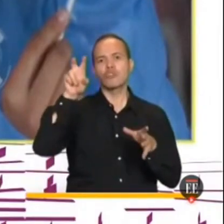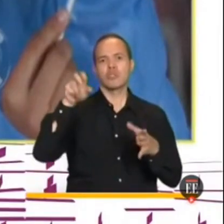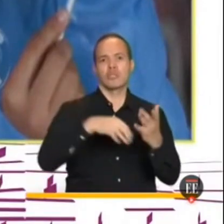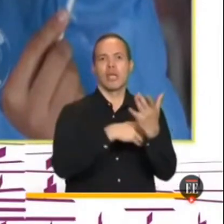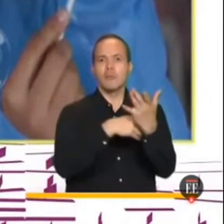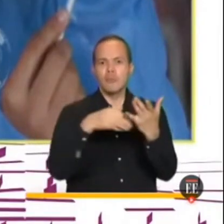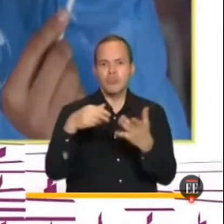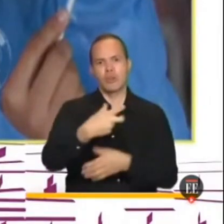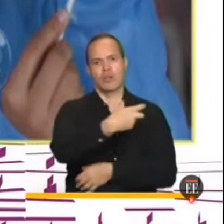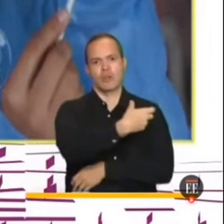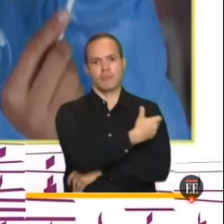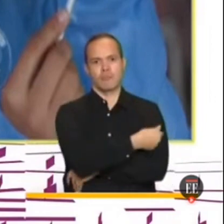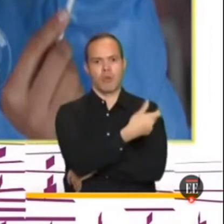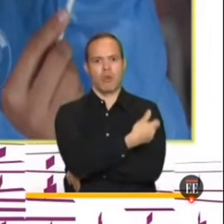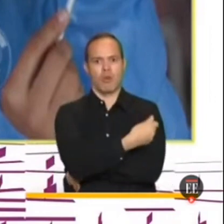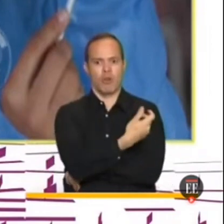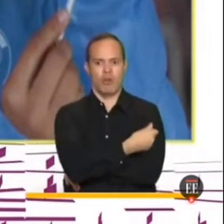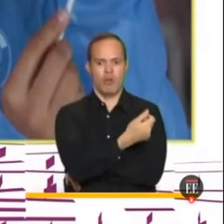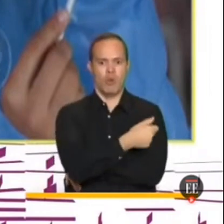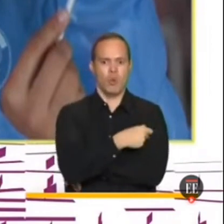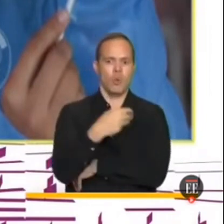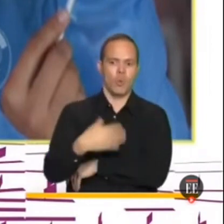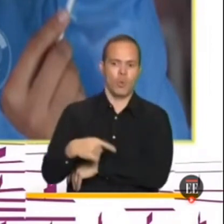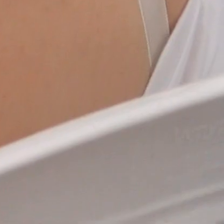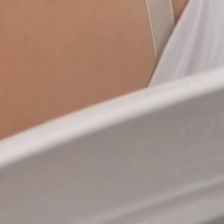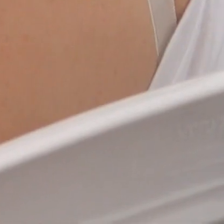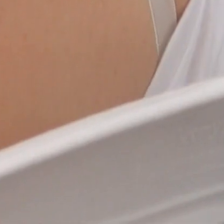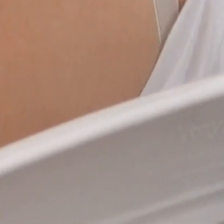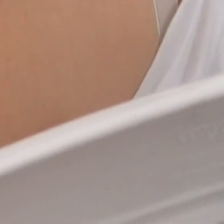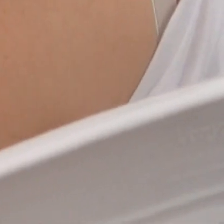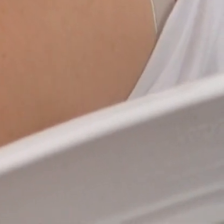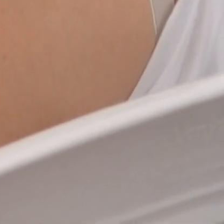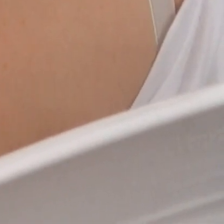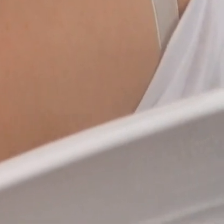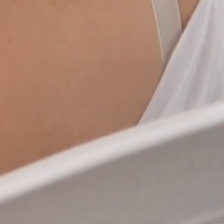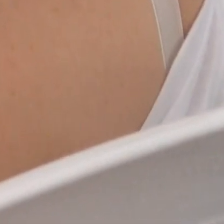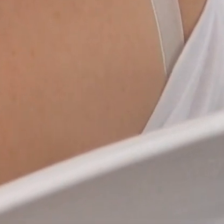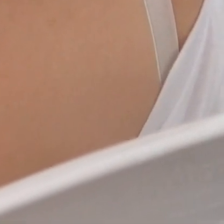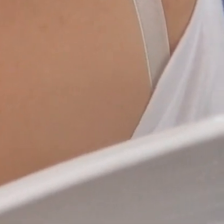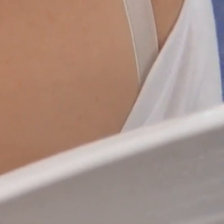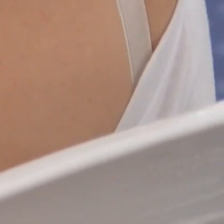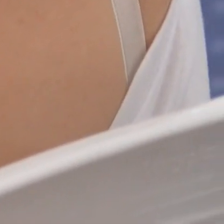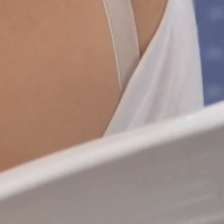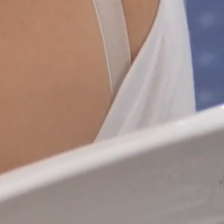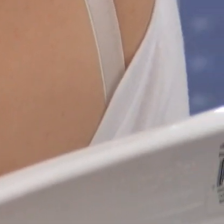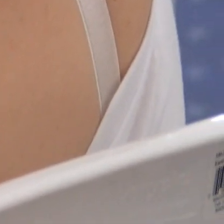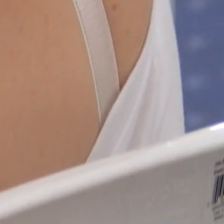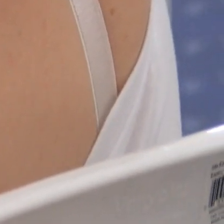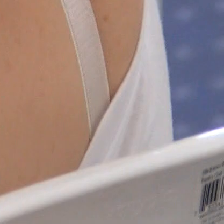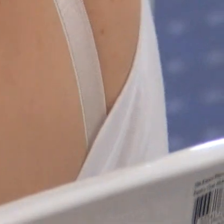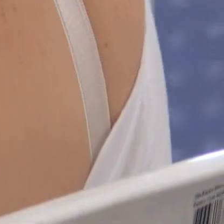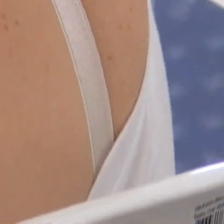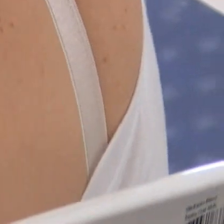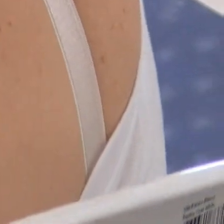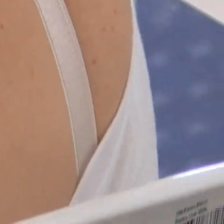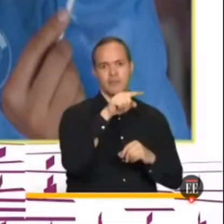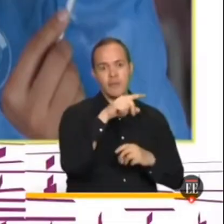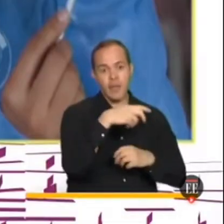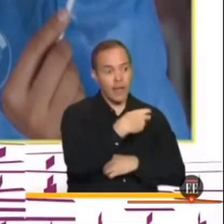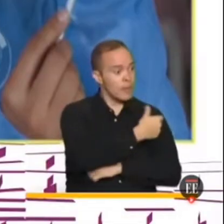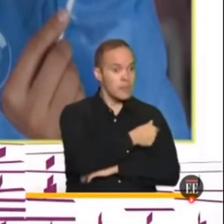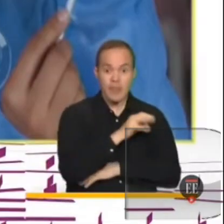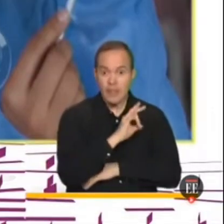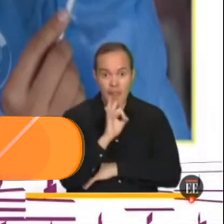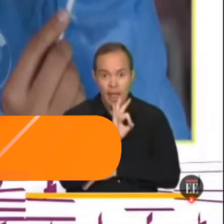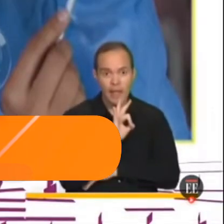aplicadas. 3.7 millones de dosis aplicadas en la ciudad de Medellín. Sin esa vacunación, hoy no estaríamos